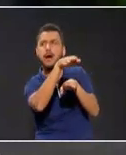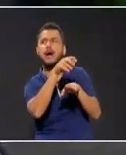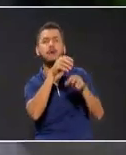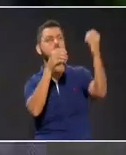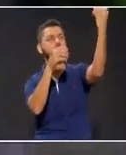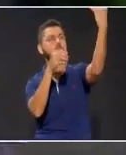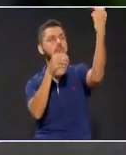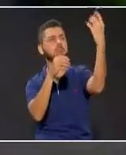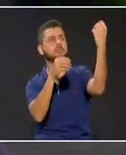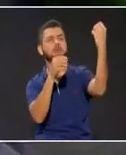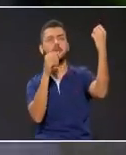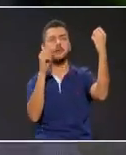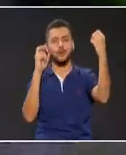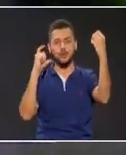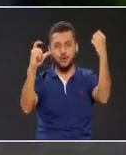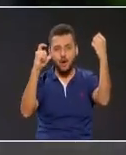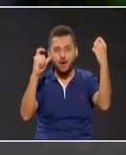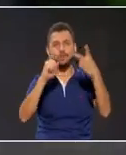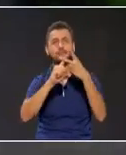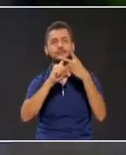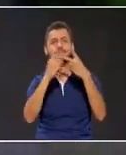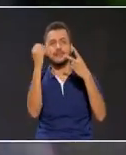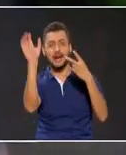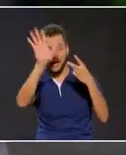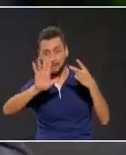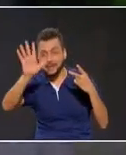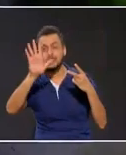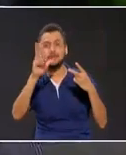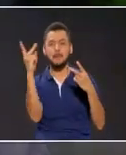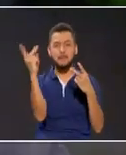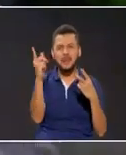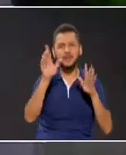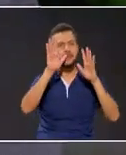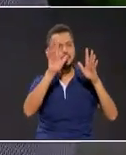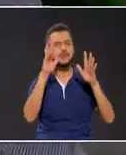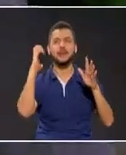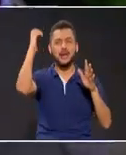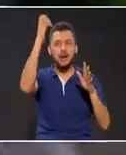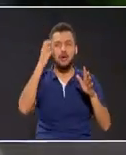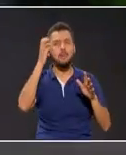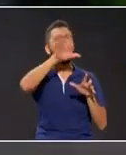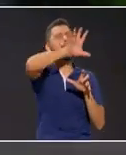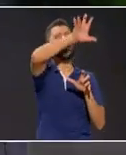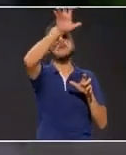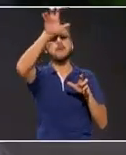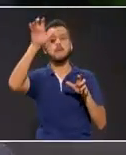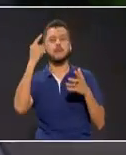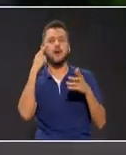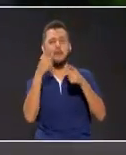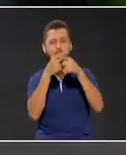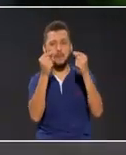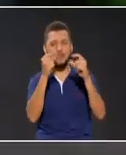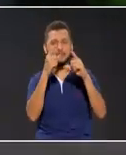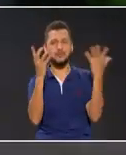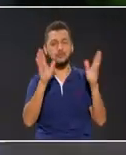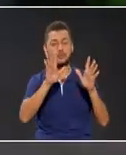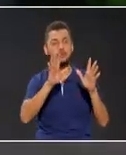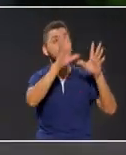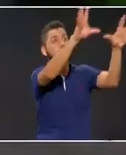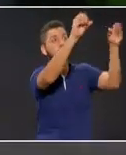la ciudad. Eso existe en Sao Paulo, eso existe en las grandes ciudades de Europa, en las grandes ciudades de Norteamérica, en el Japón, y lo vamos a tener en